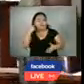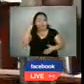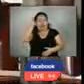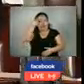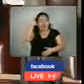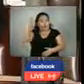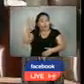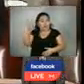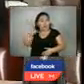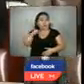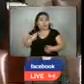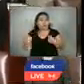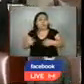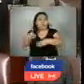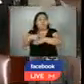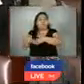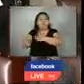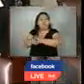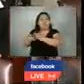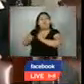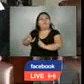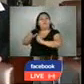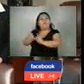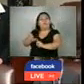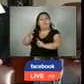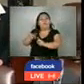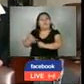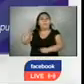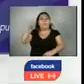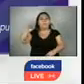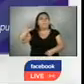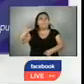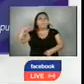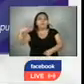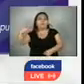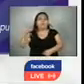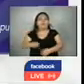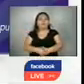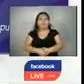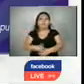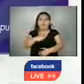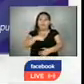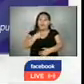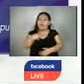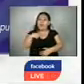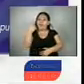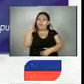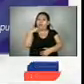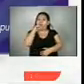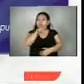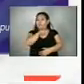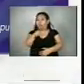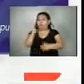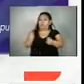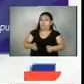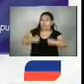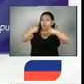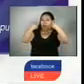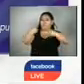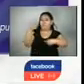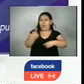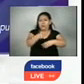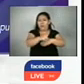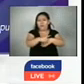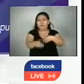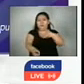recuerdo, entre ellos el líder de la minoría en el Senado, Mitch McConnell. Como dije ayer, ha sido asombroso ver a algunos demócratas